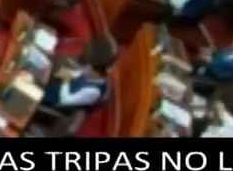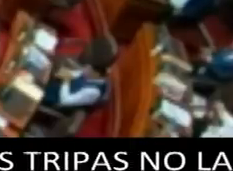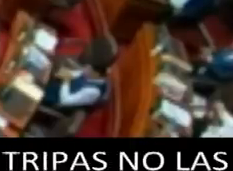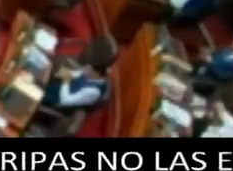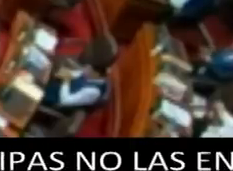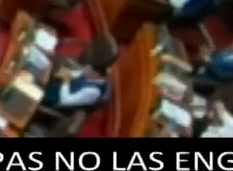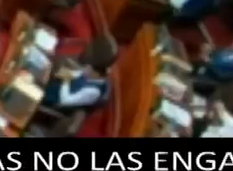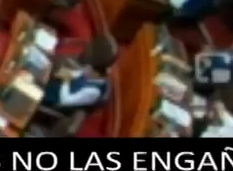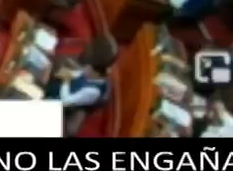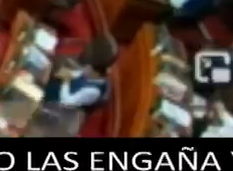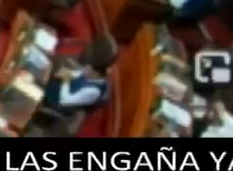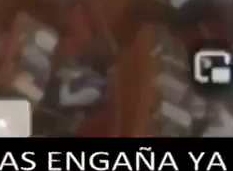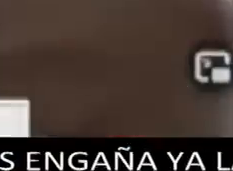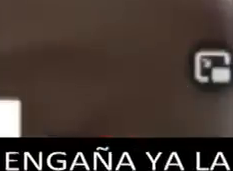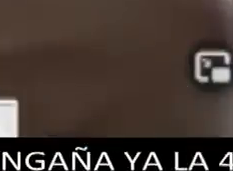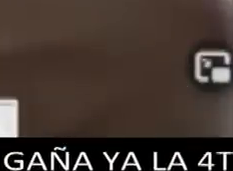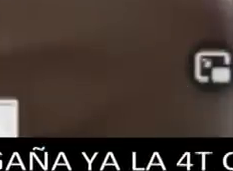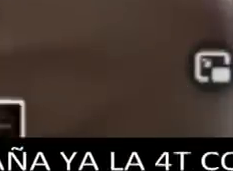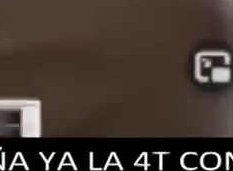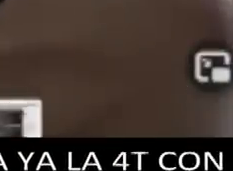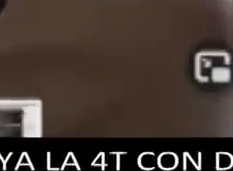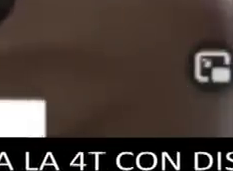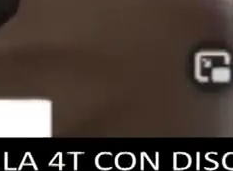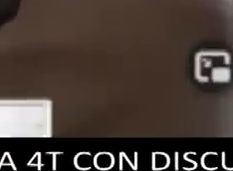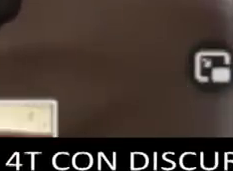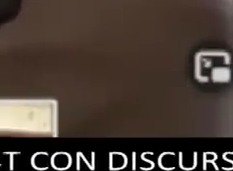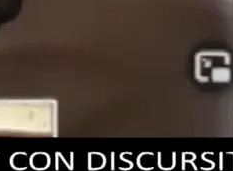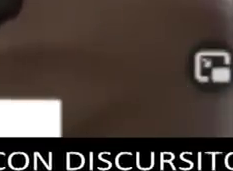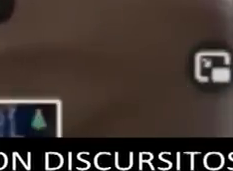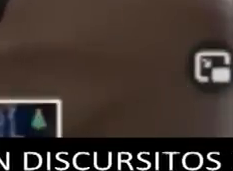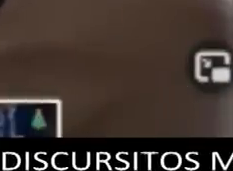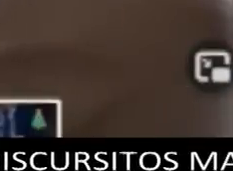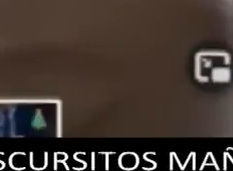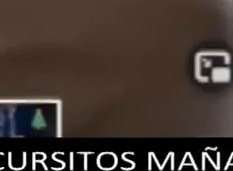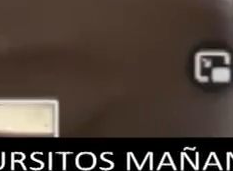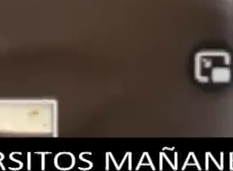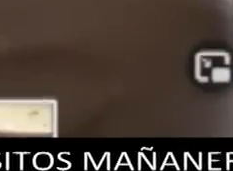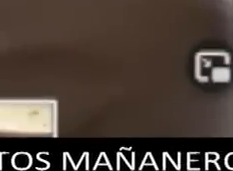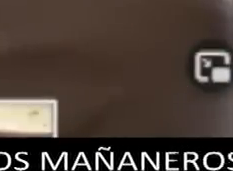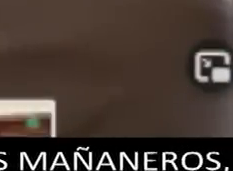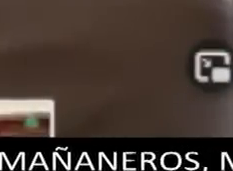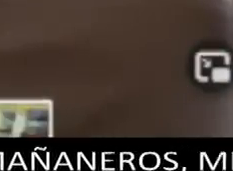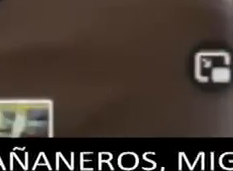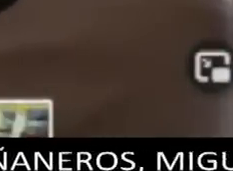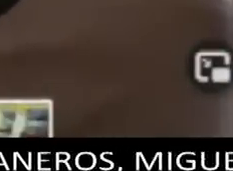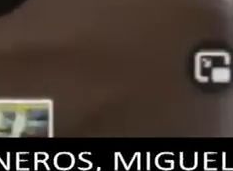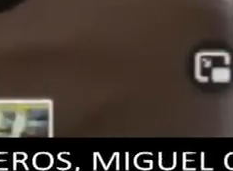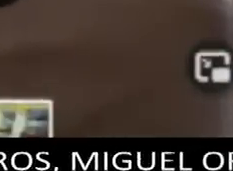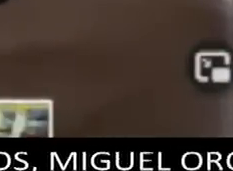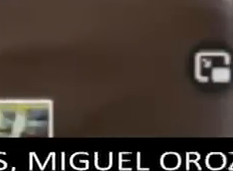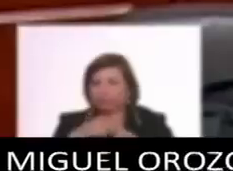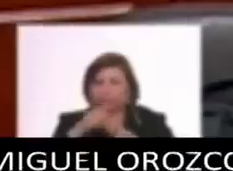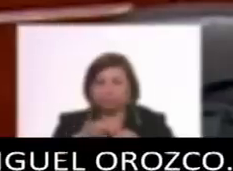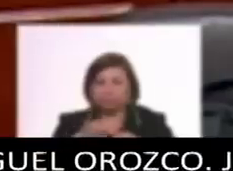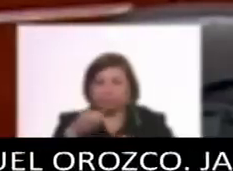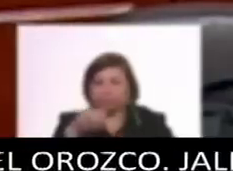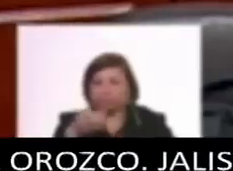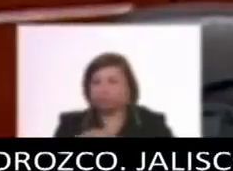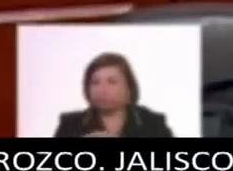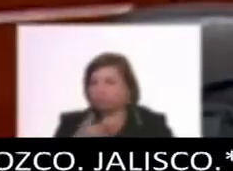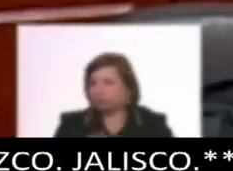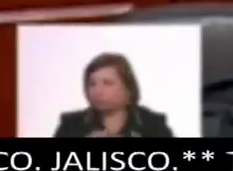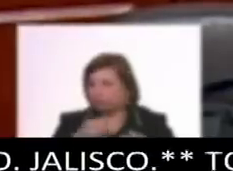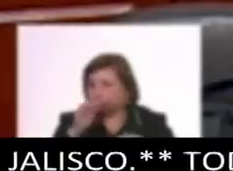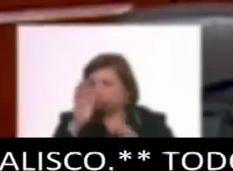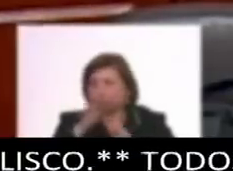seguridad personal atentada ni nada, así que no tendrían por qué haberle dado asilo. Pero como la ley dice que